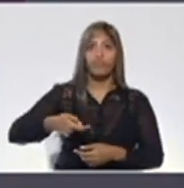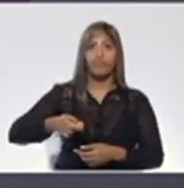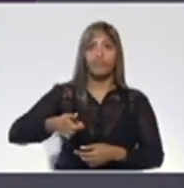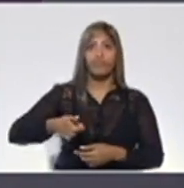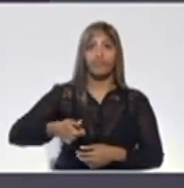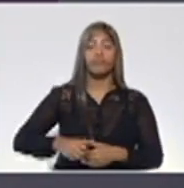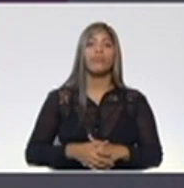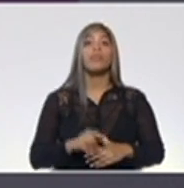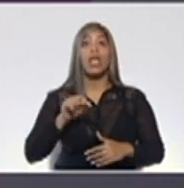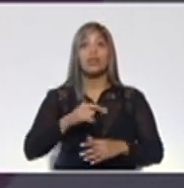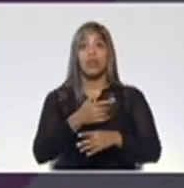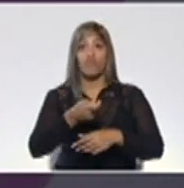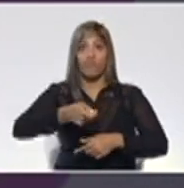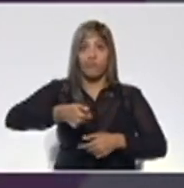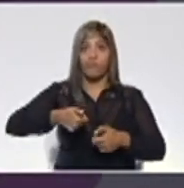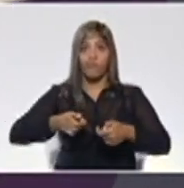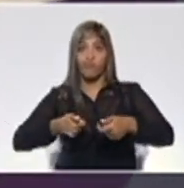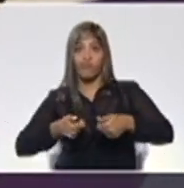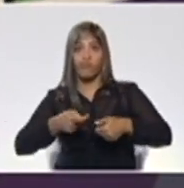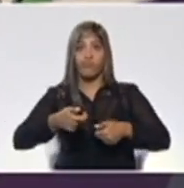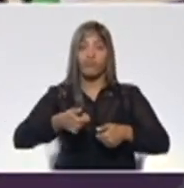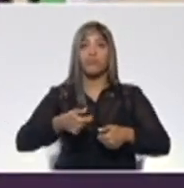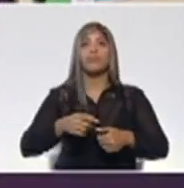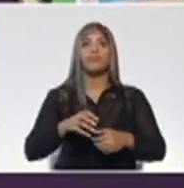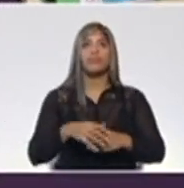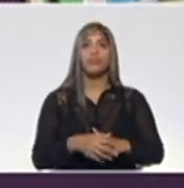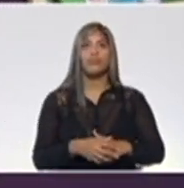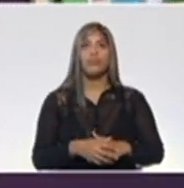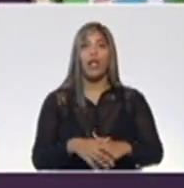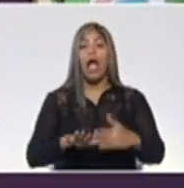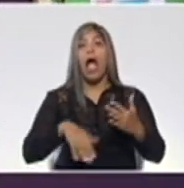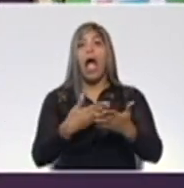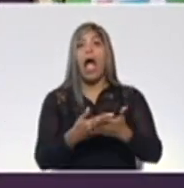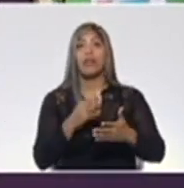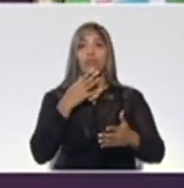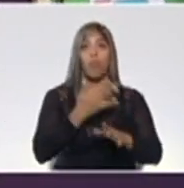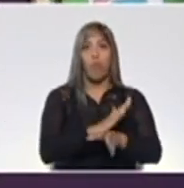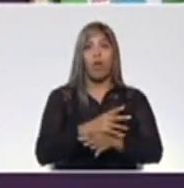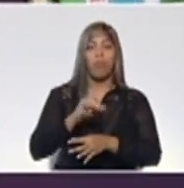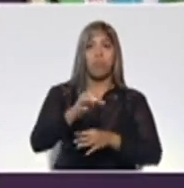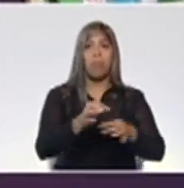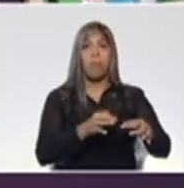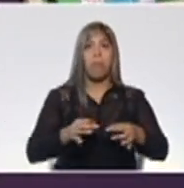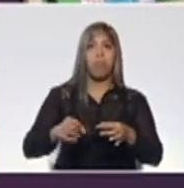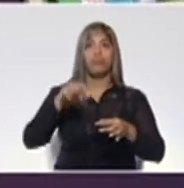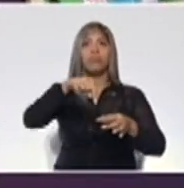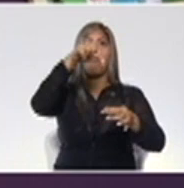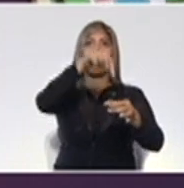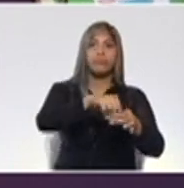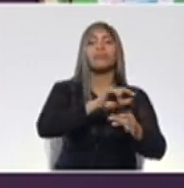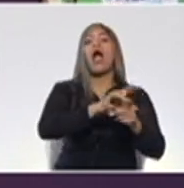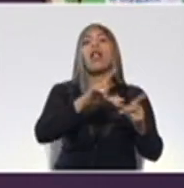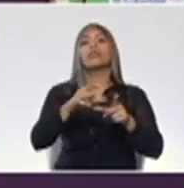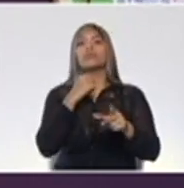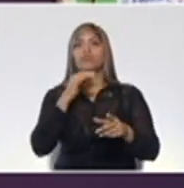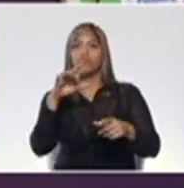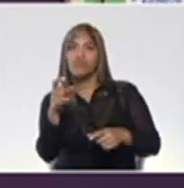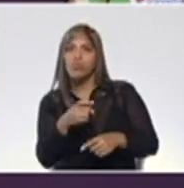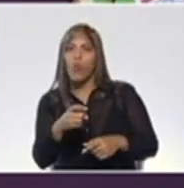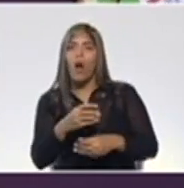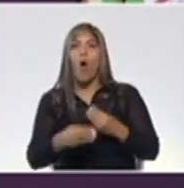Las metras se van colocando hasta que caigan en un punto en particular. Por ejemplo, este punto.